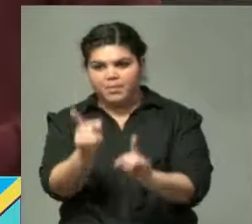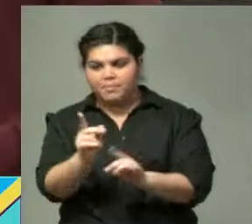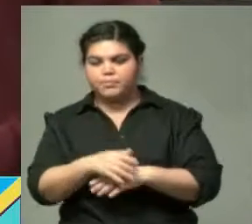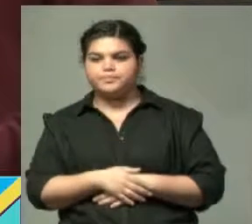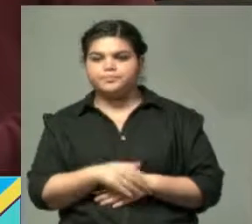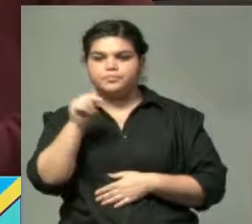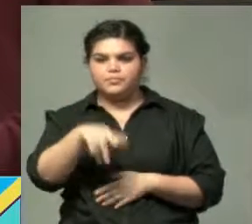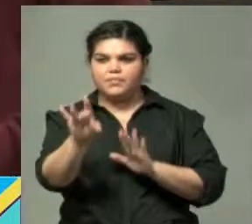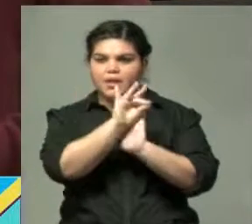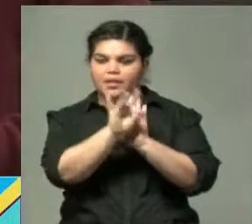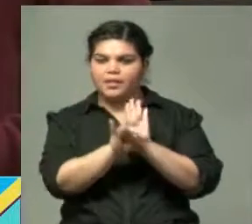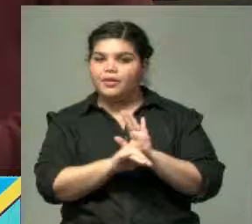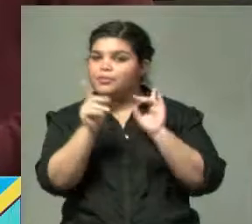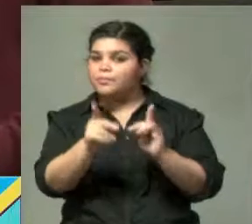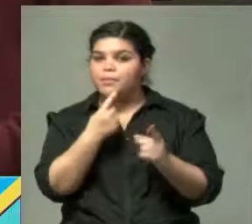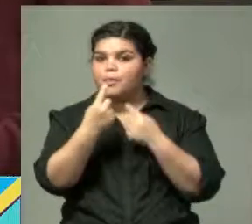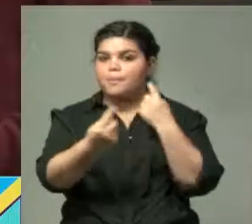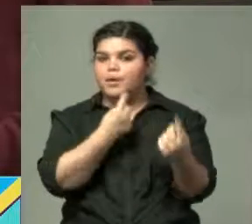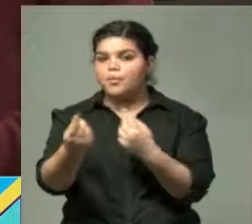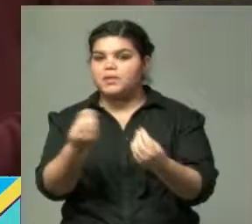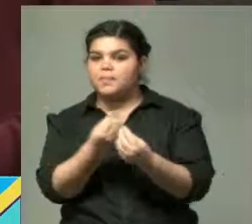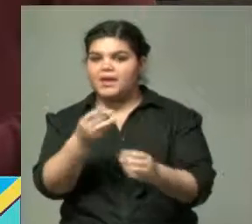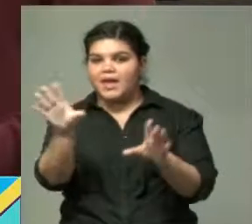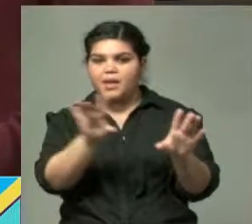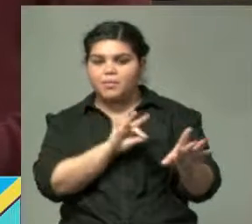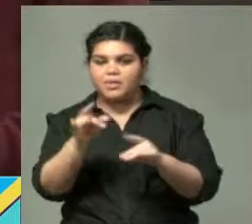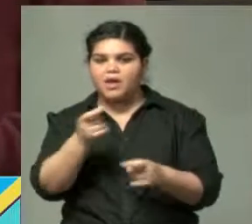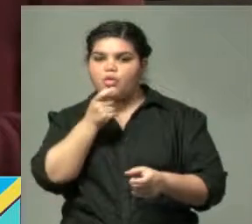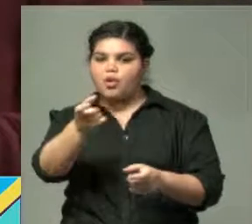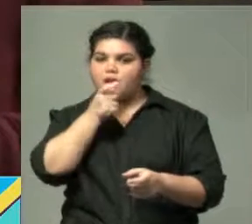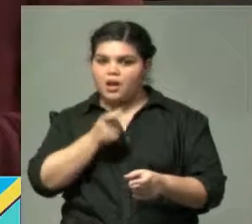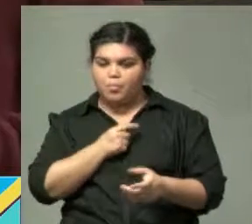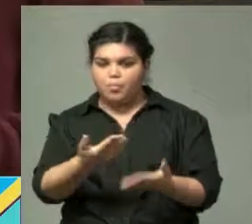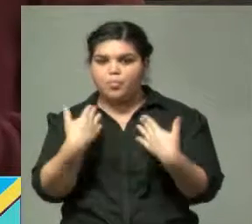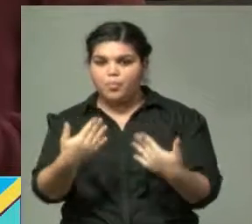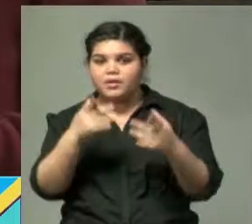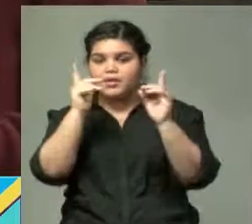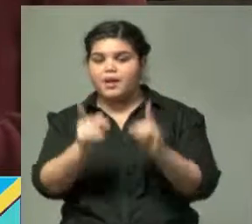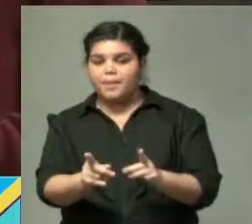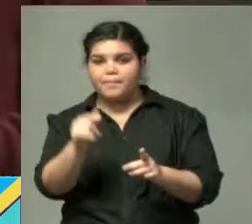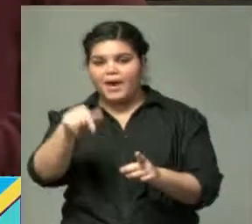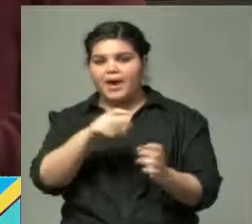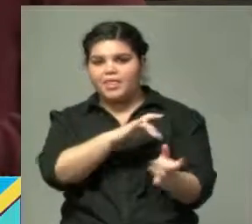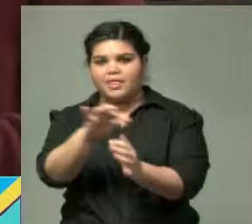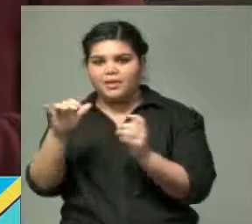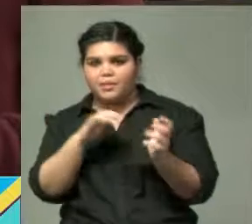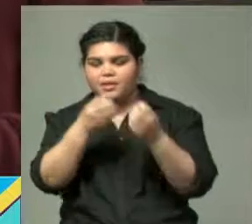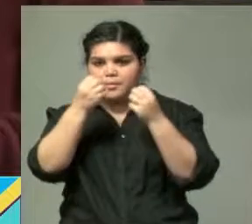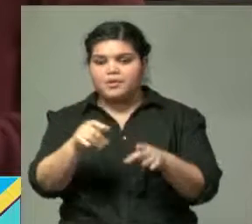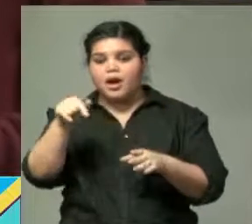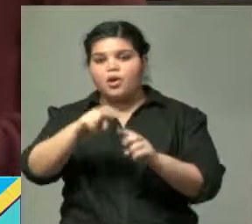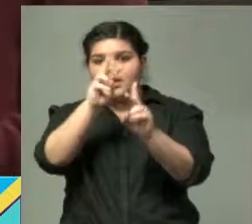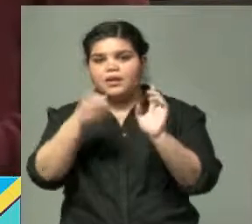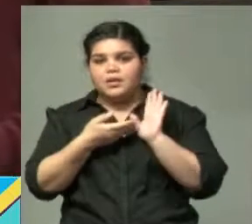estos datos vamos a ir haciendo preguntas para que los invitados puedan respondernos y de esa manera generar el debate aquí en Distintos Parecidos. Presentamos el